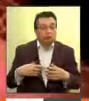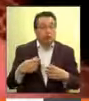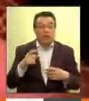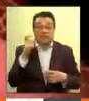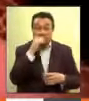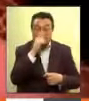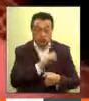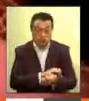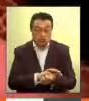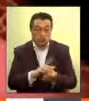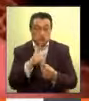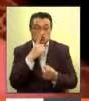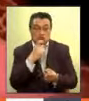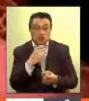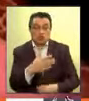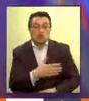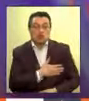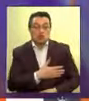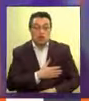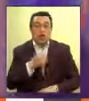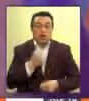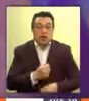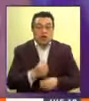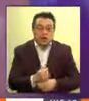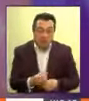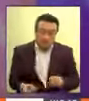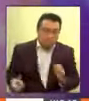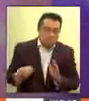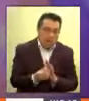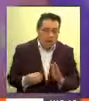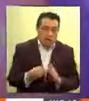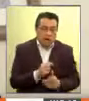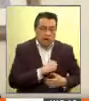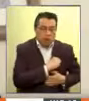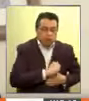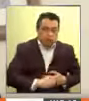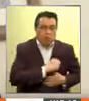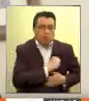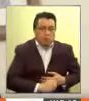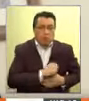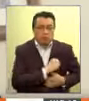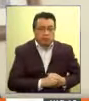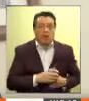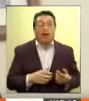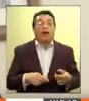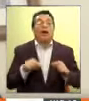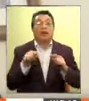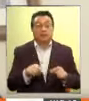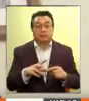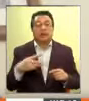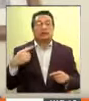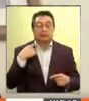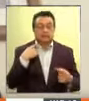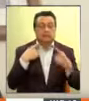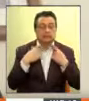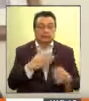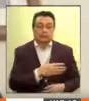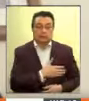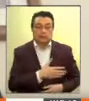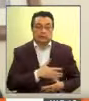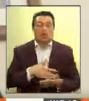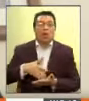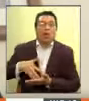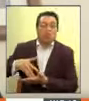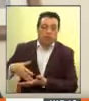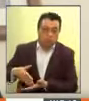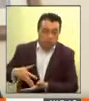se endurecen y el corazón debe trabajar más para poder bombear la sangre. Se va deteriorando también la función cardíaca y esto